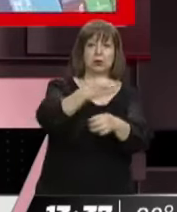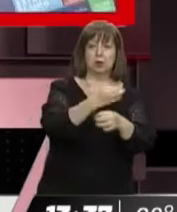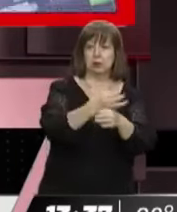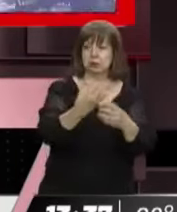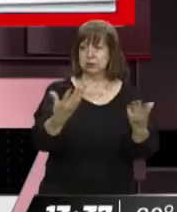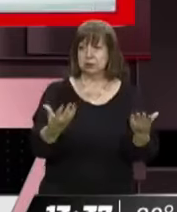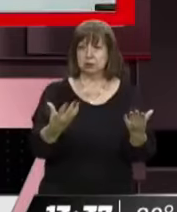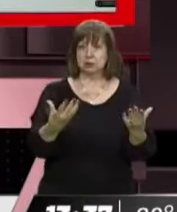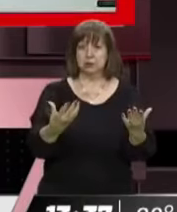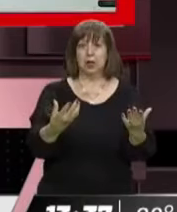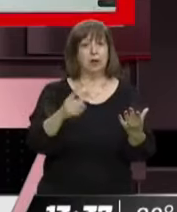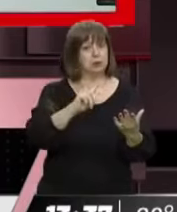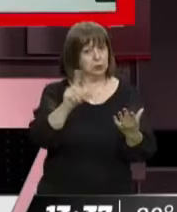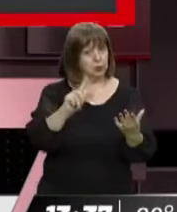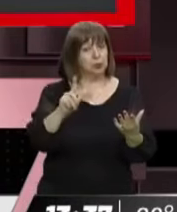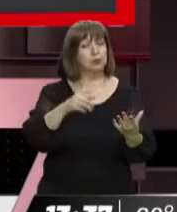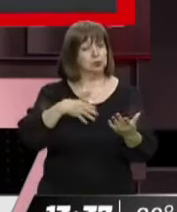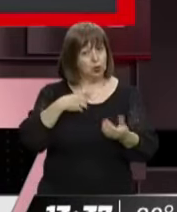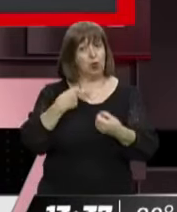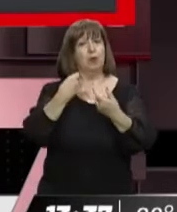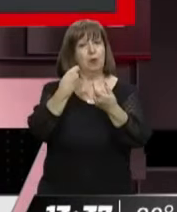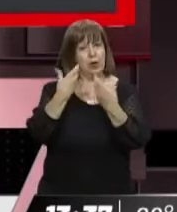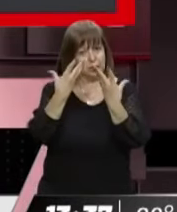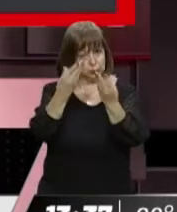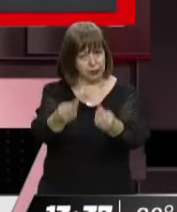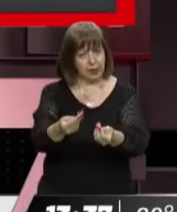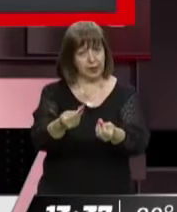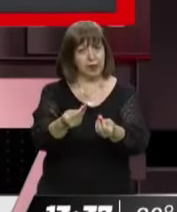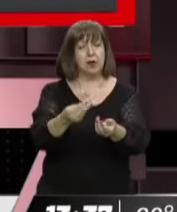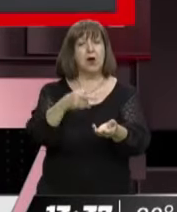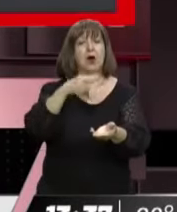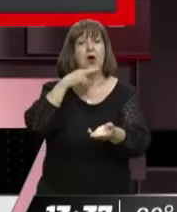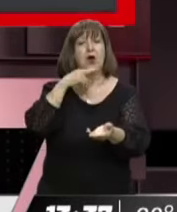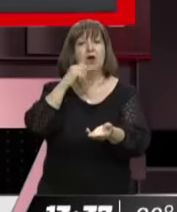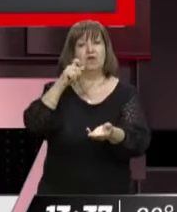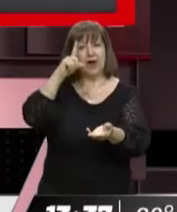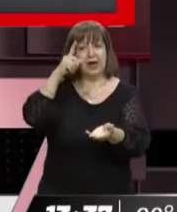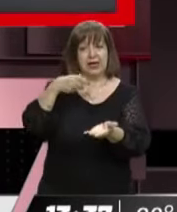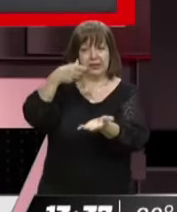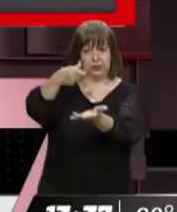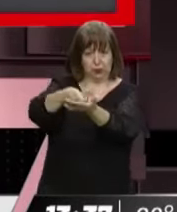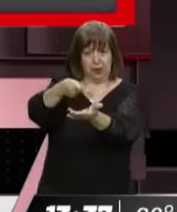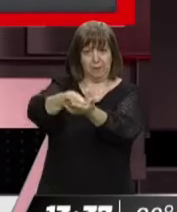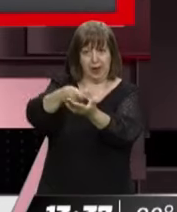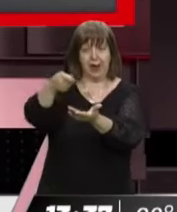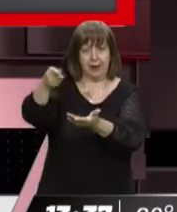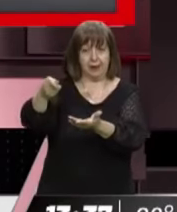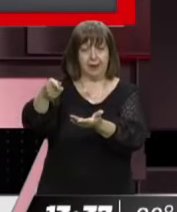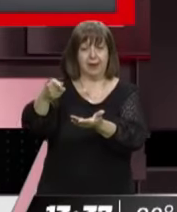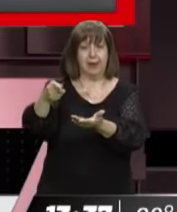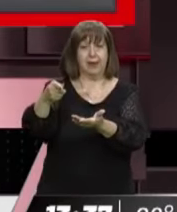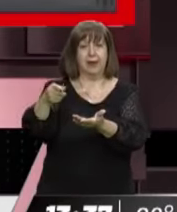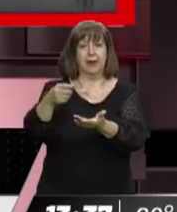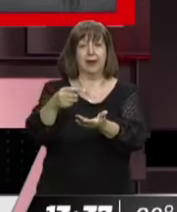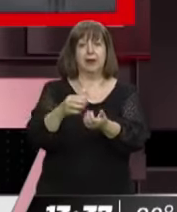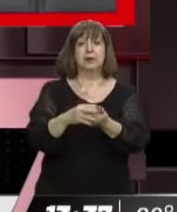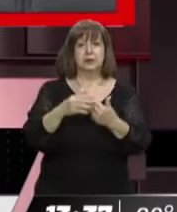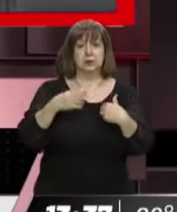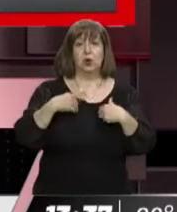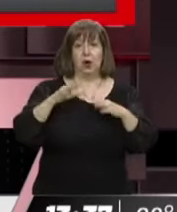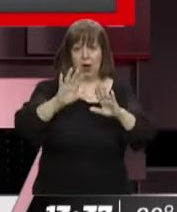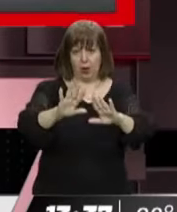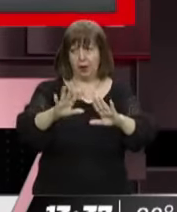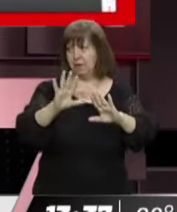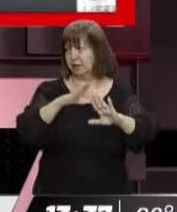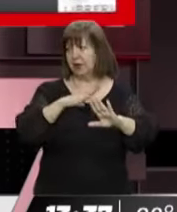vos puedas seguir mandando a tu colegio, al colegio al chico. ¿Cuándo tiene previsto anunciarlo? Damos la contención. En estos días está